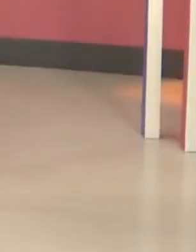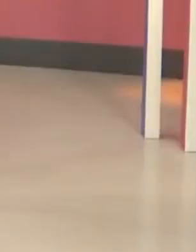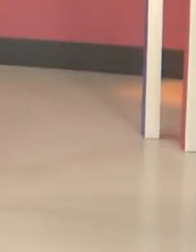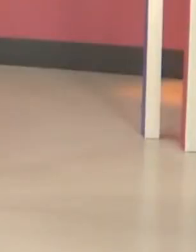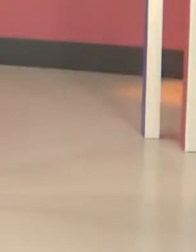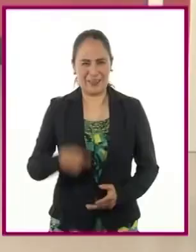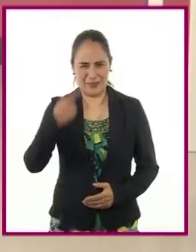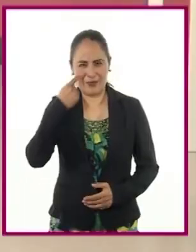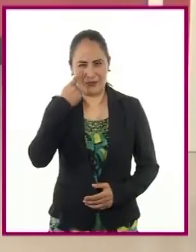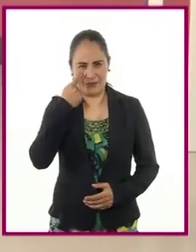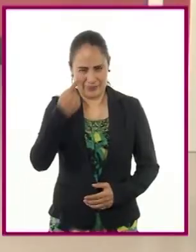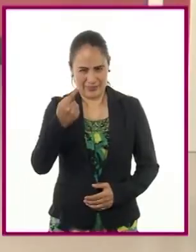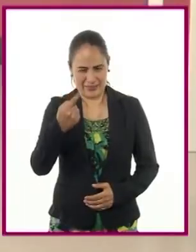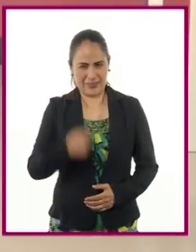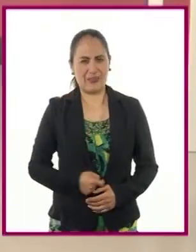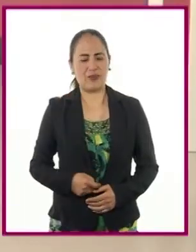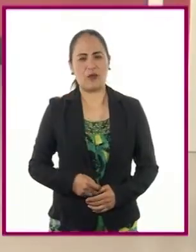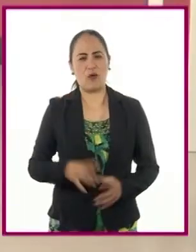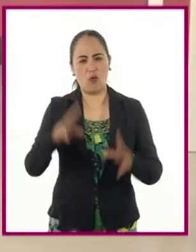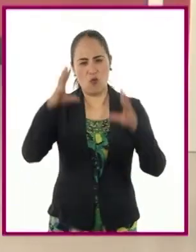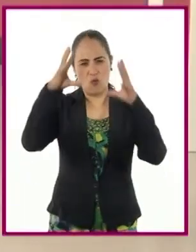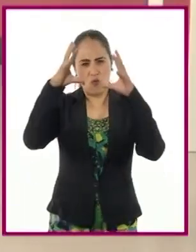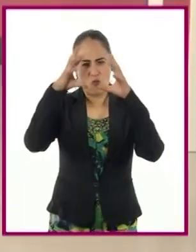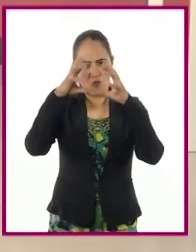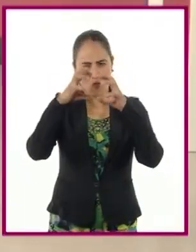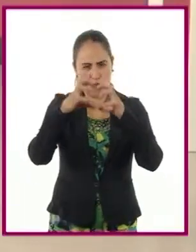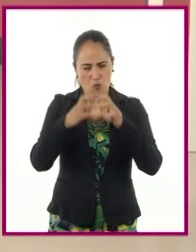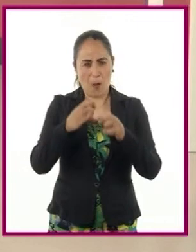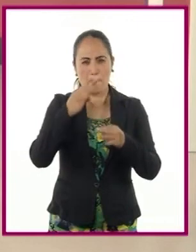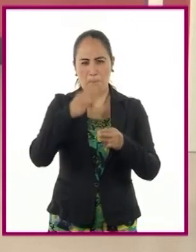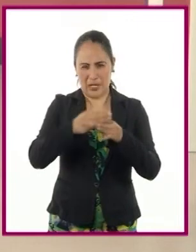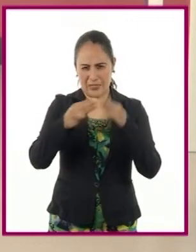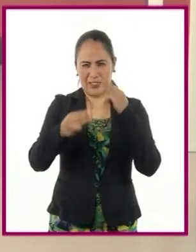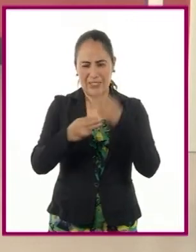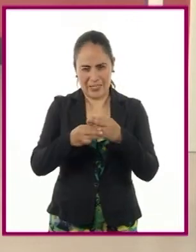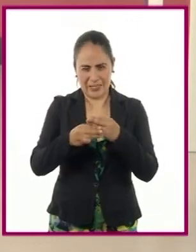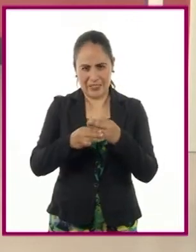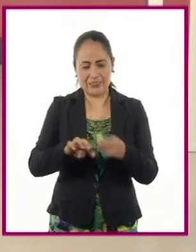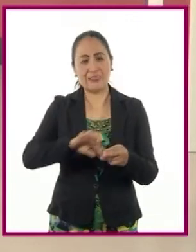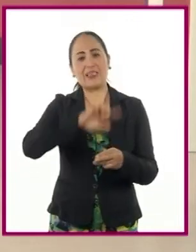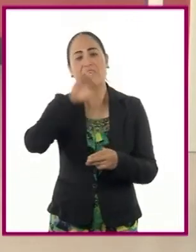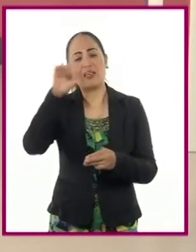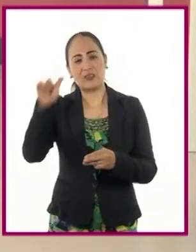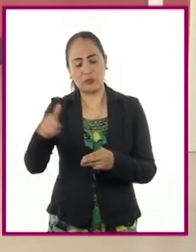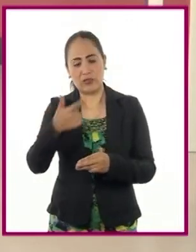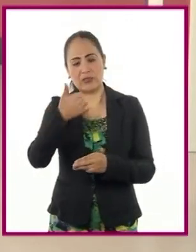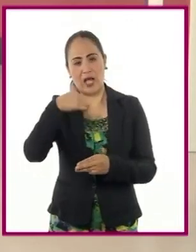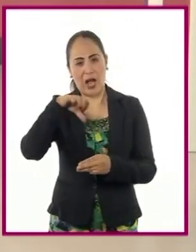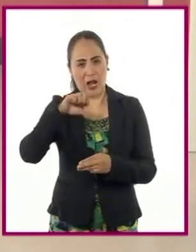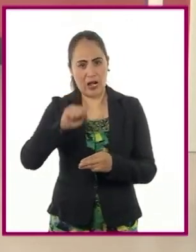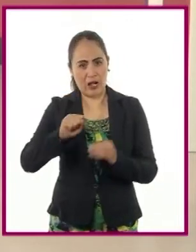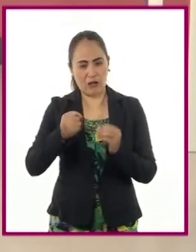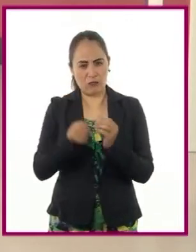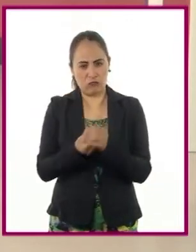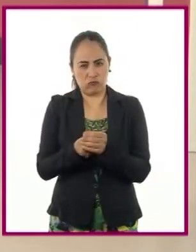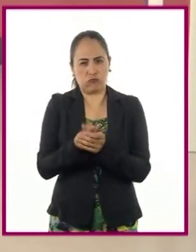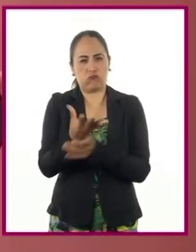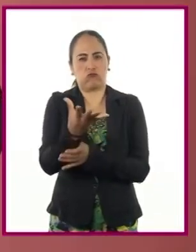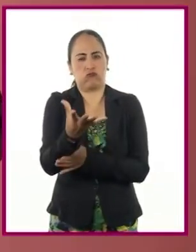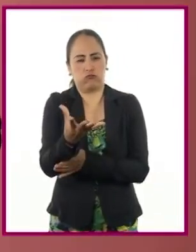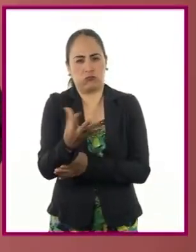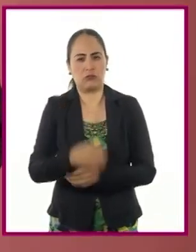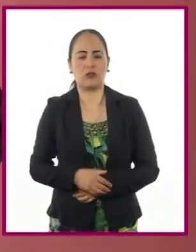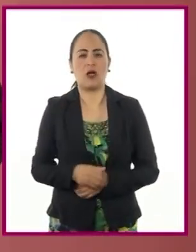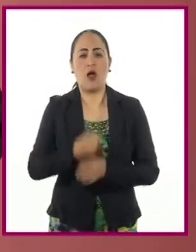Lo que se observa es la oxidación y reducción de los materiales, seguido de la liberación del gas hidrógeno molecular. El